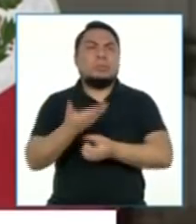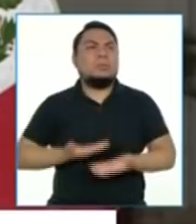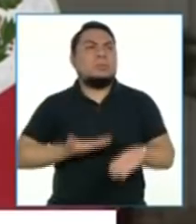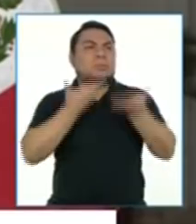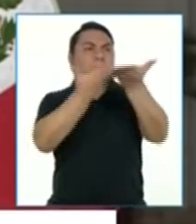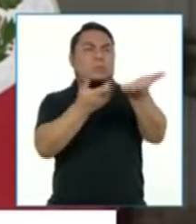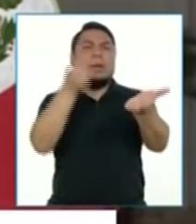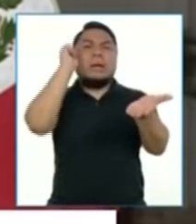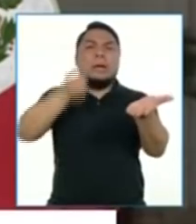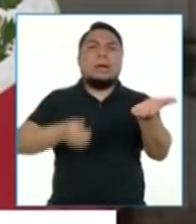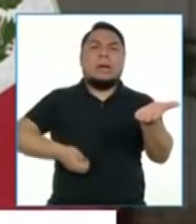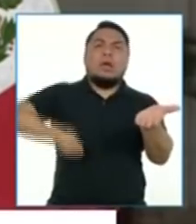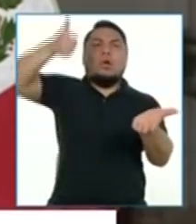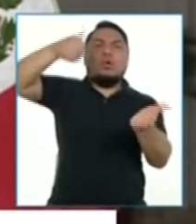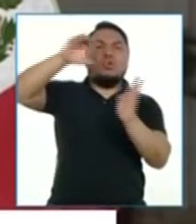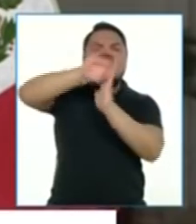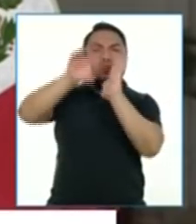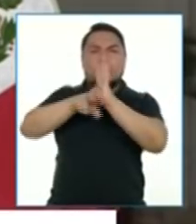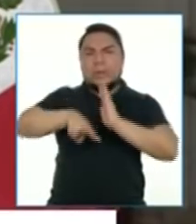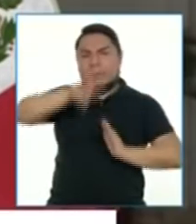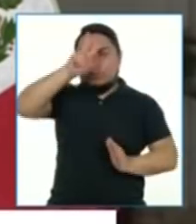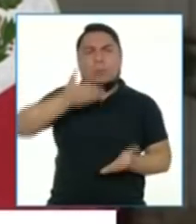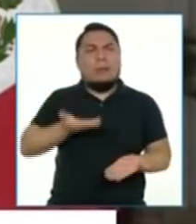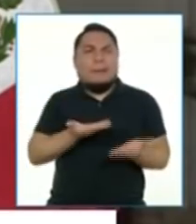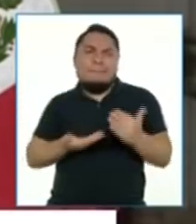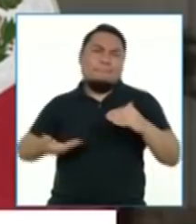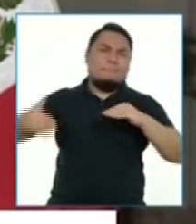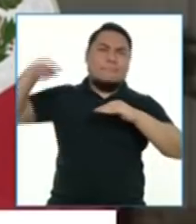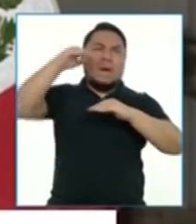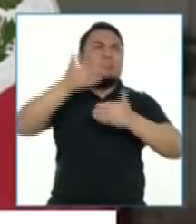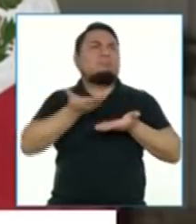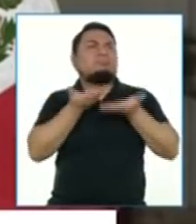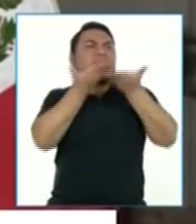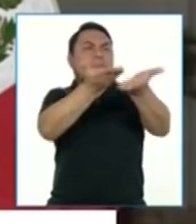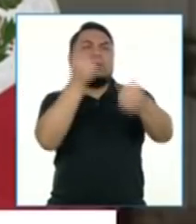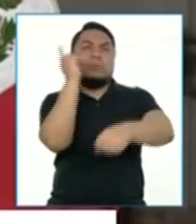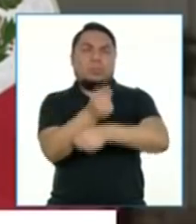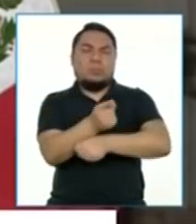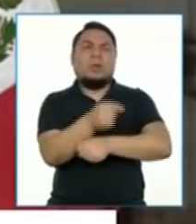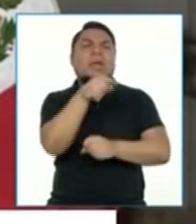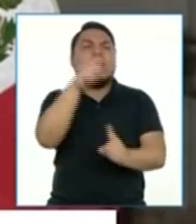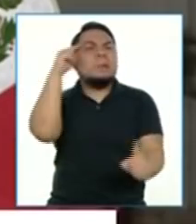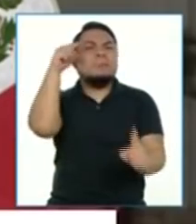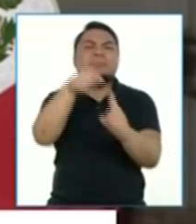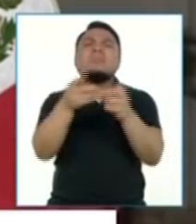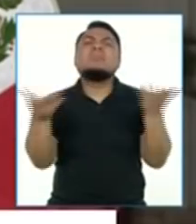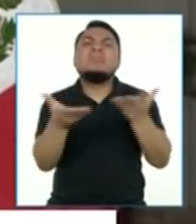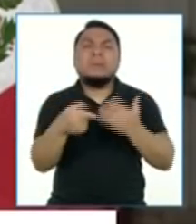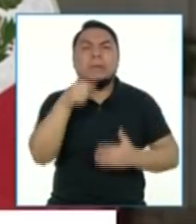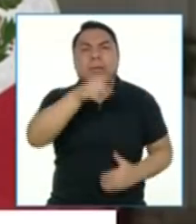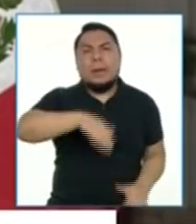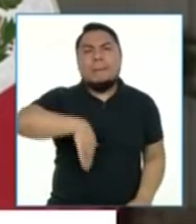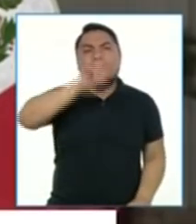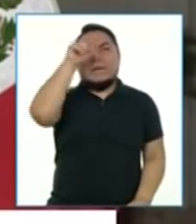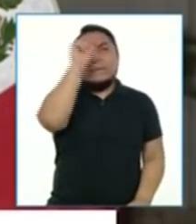me imagino que el ministerio público actuará en ese sentido